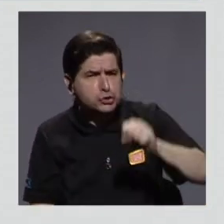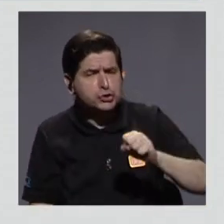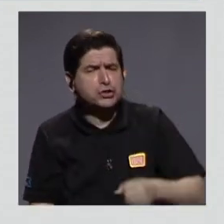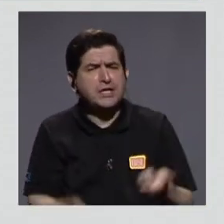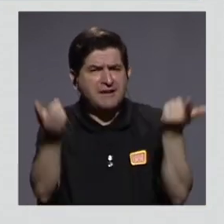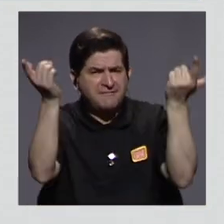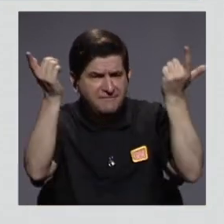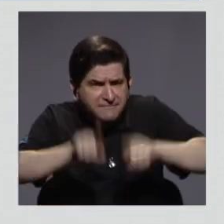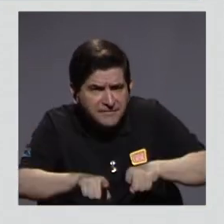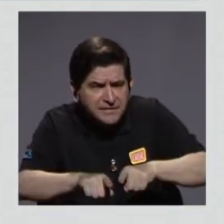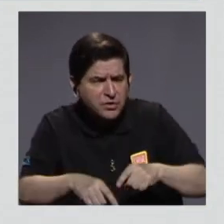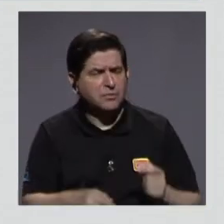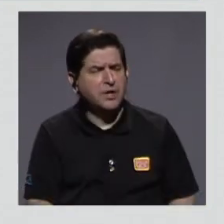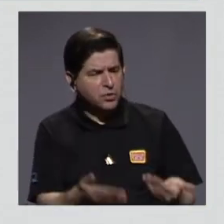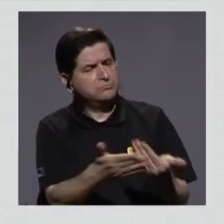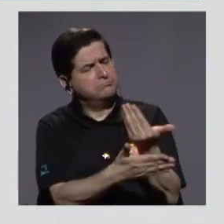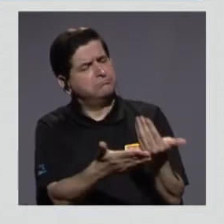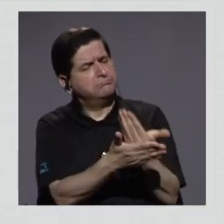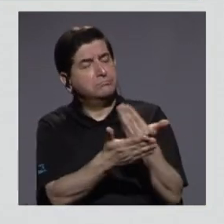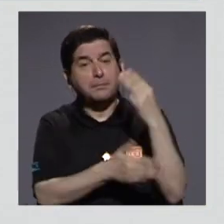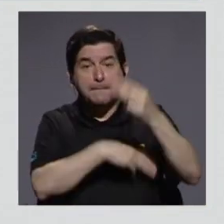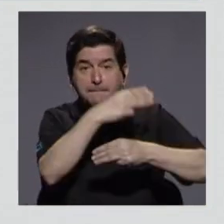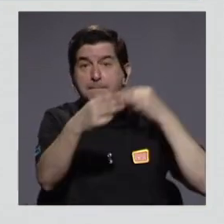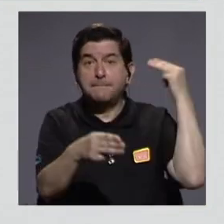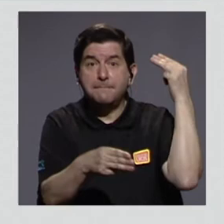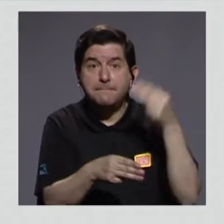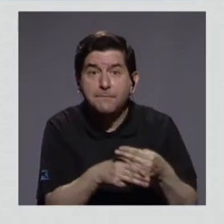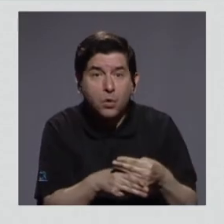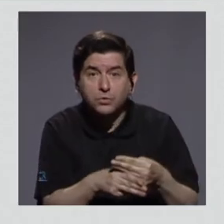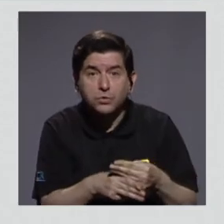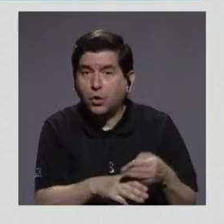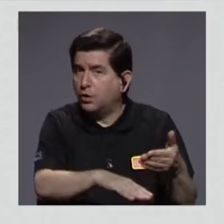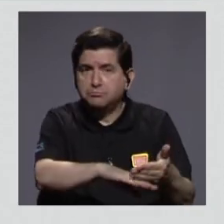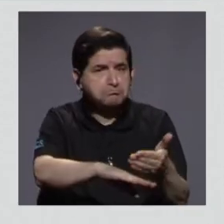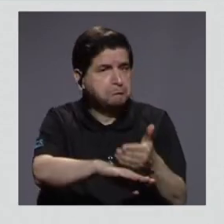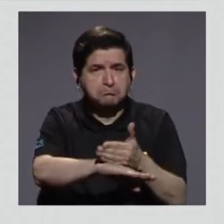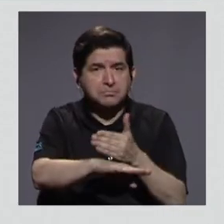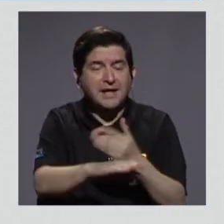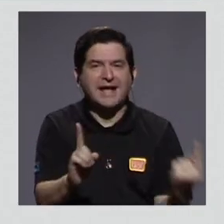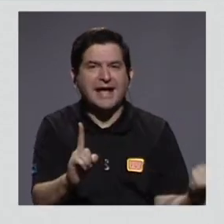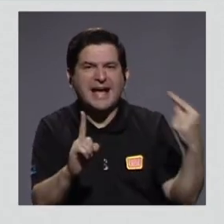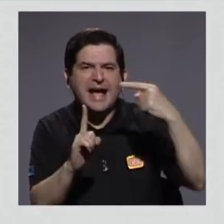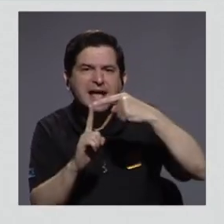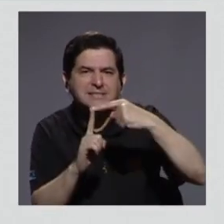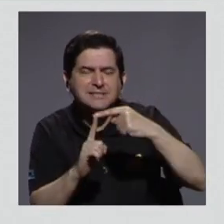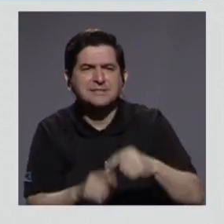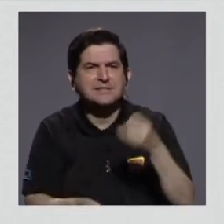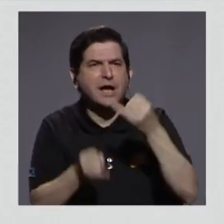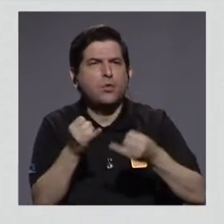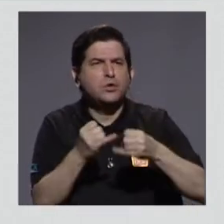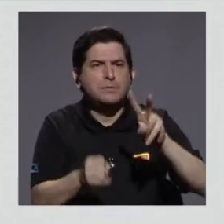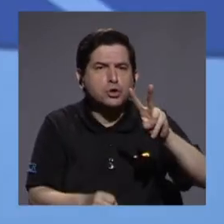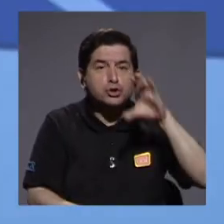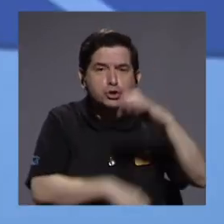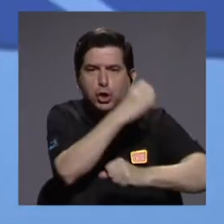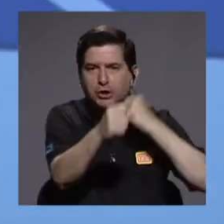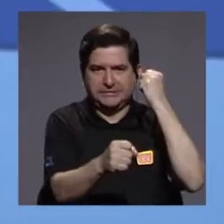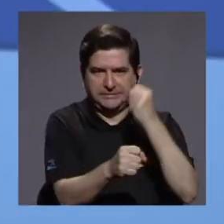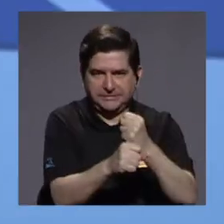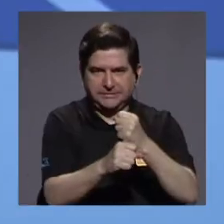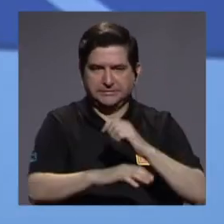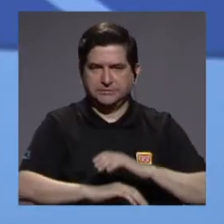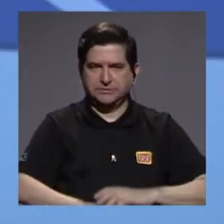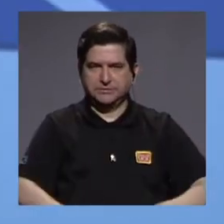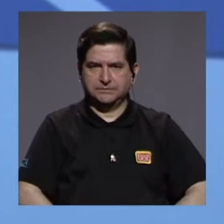fenómeno relativamente reciente el mundo realmente no creció sino hasta en los últimos 200 años